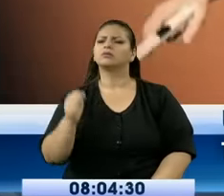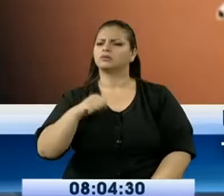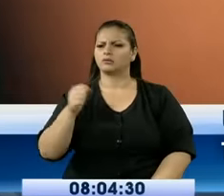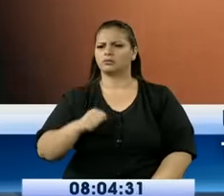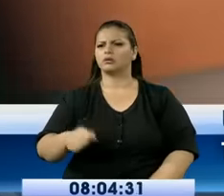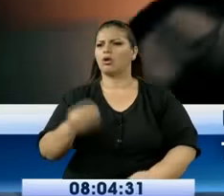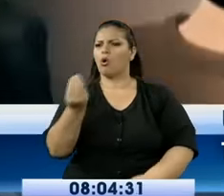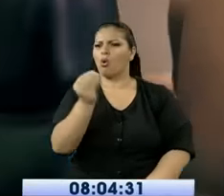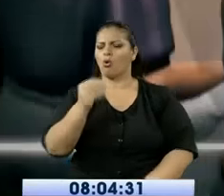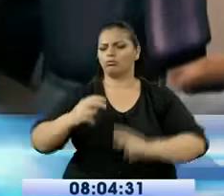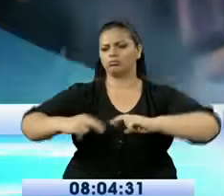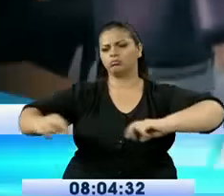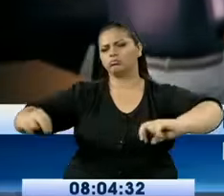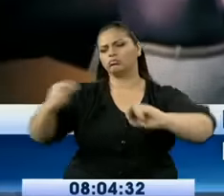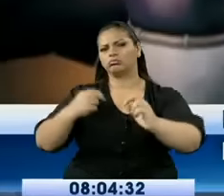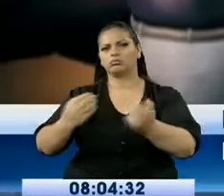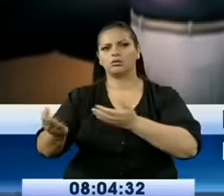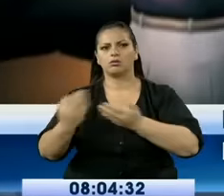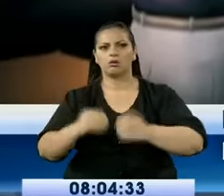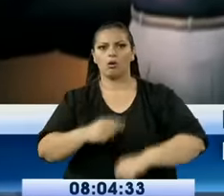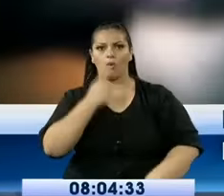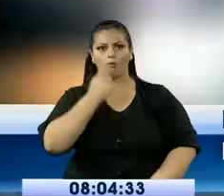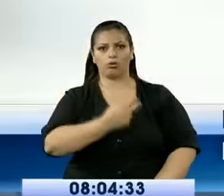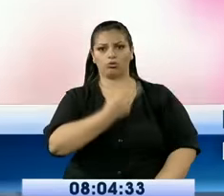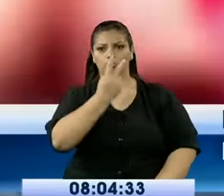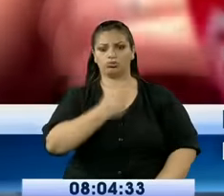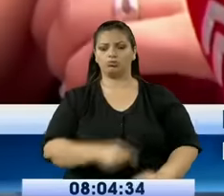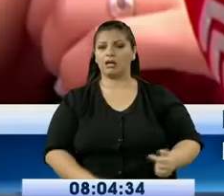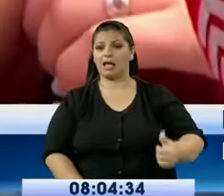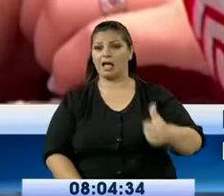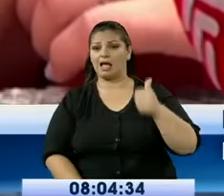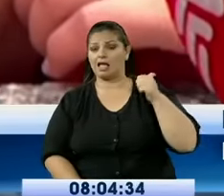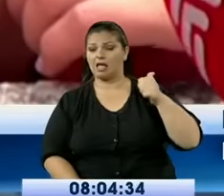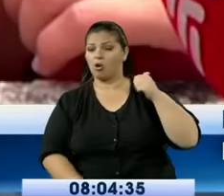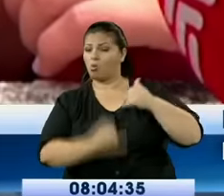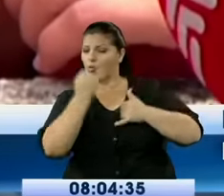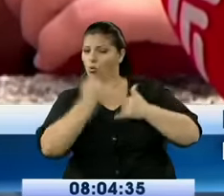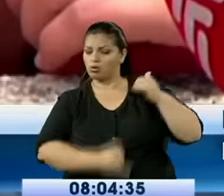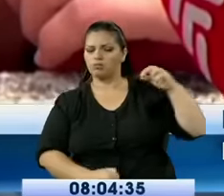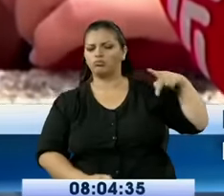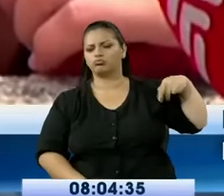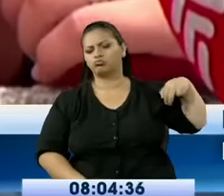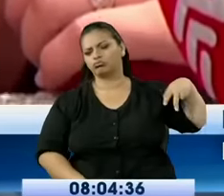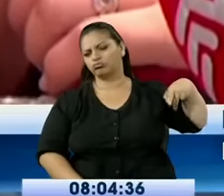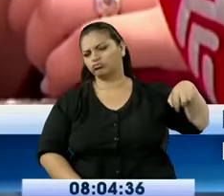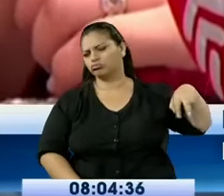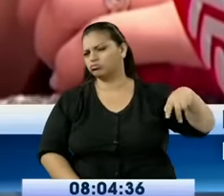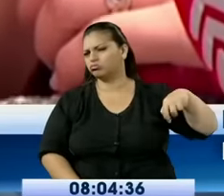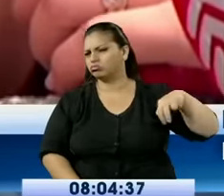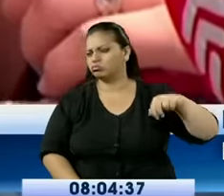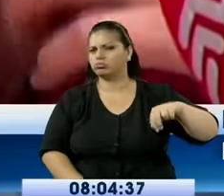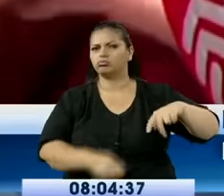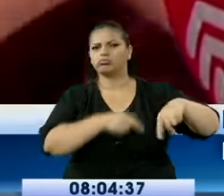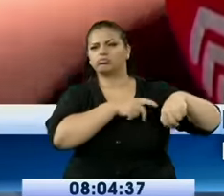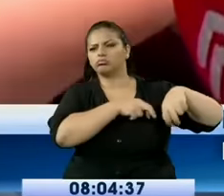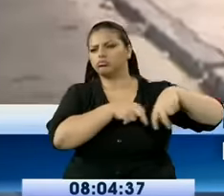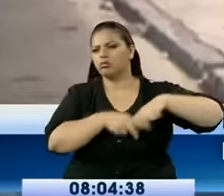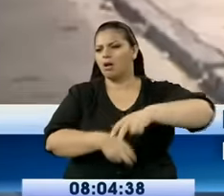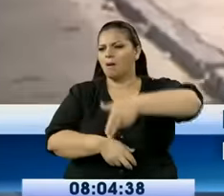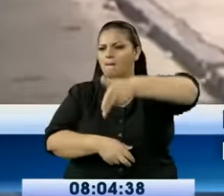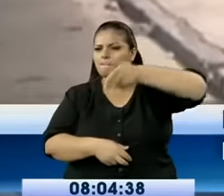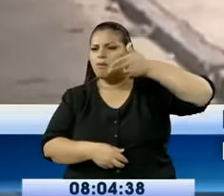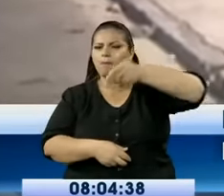bum, disparando. Como loco. Sí, del fondo para acá. Comenzar de allá, vinieron esos hombres de allá para acá a disparar. ¿Cuántos